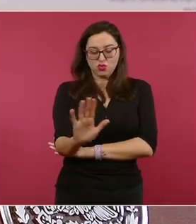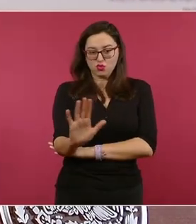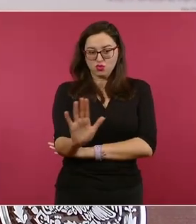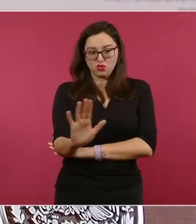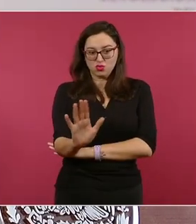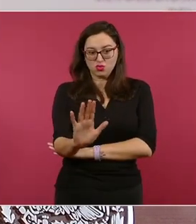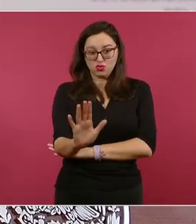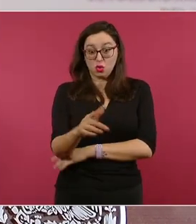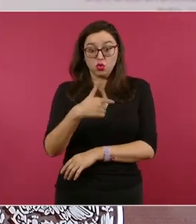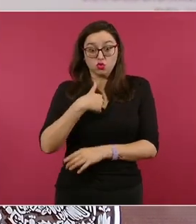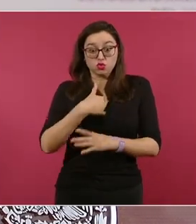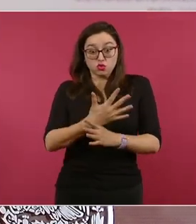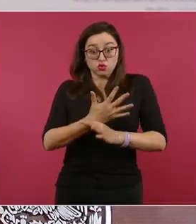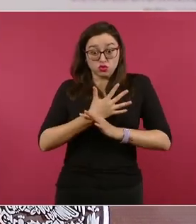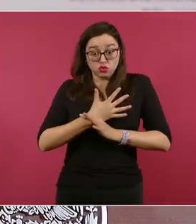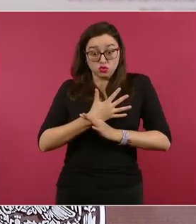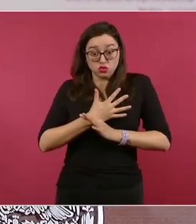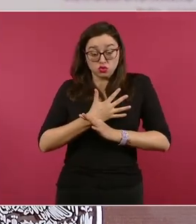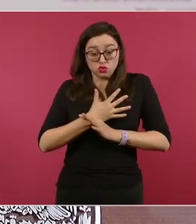No lo digo yo, o sea, es